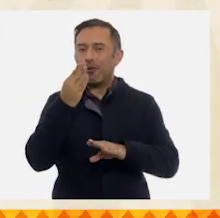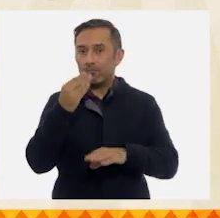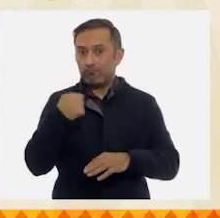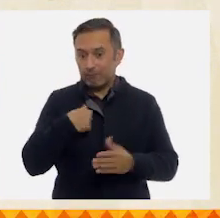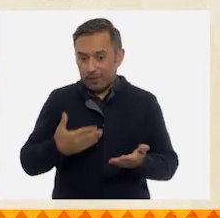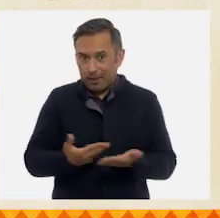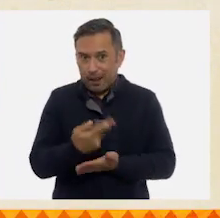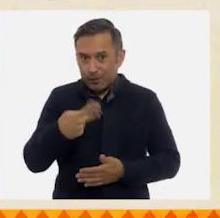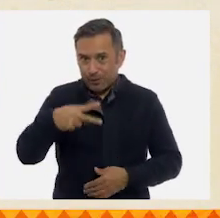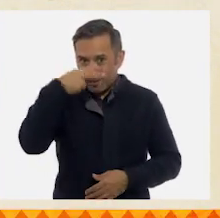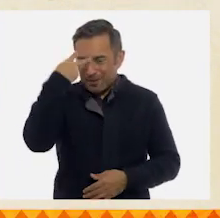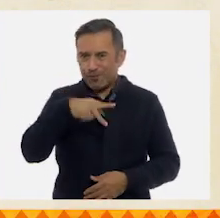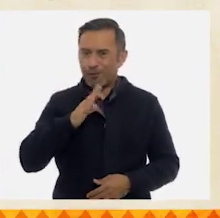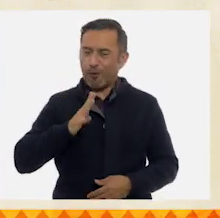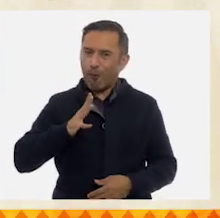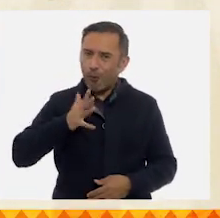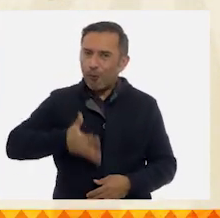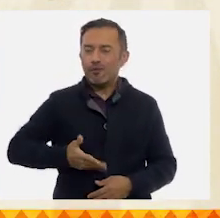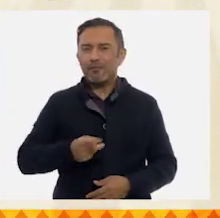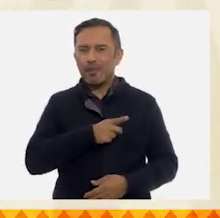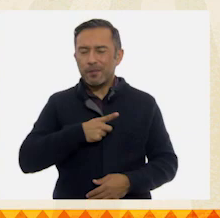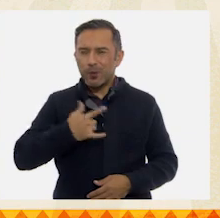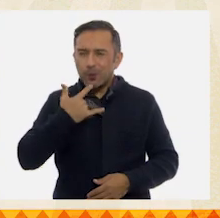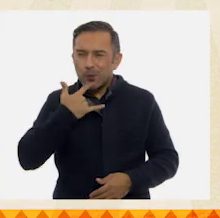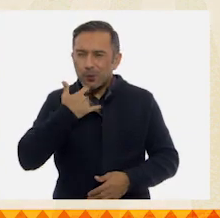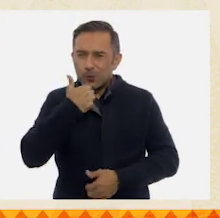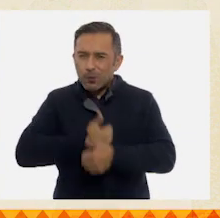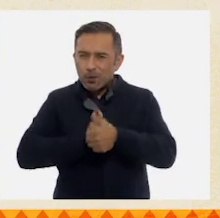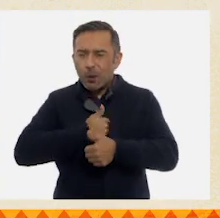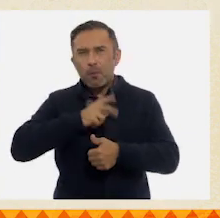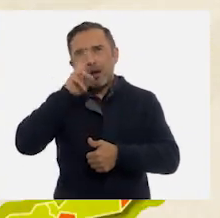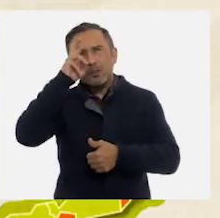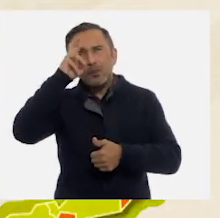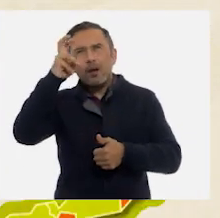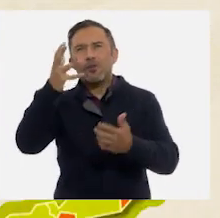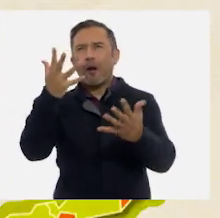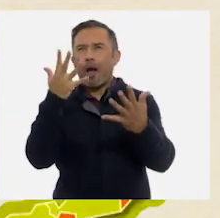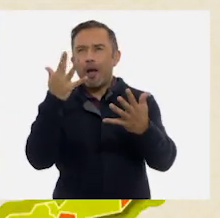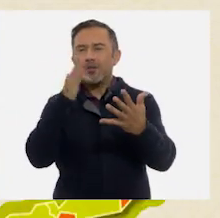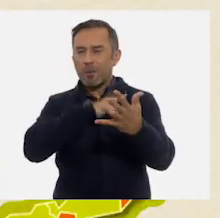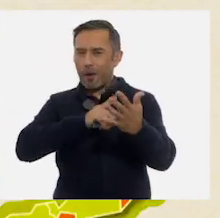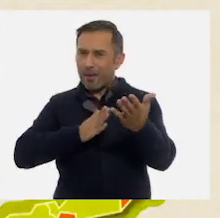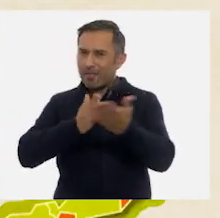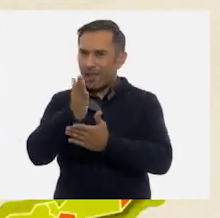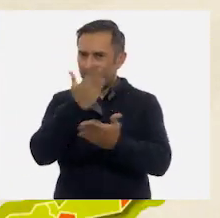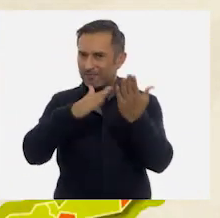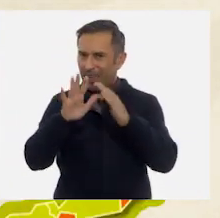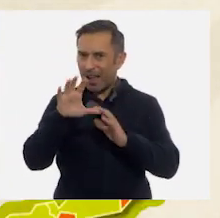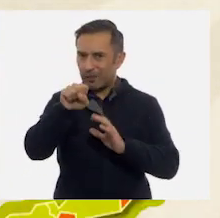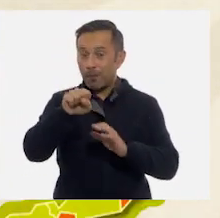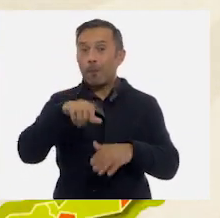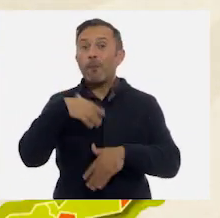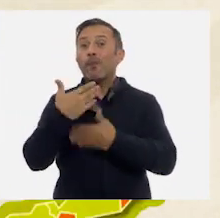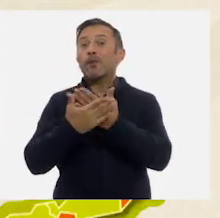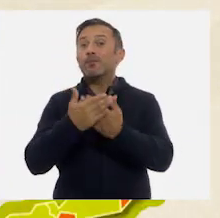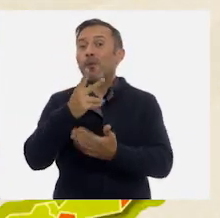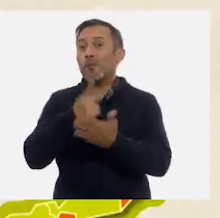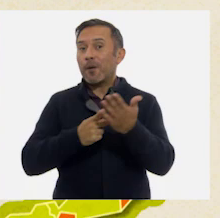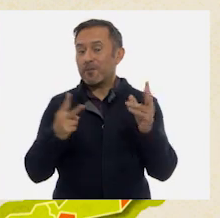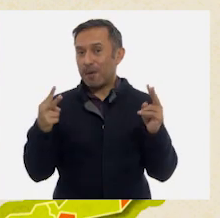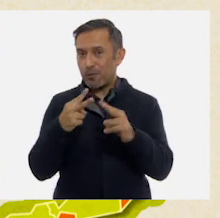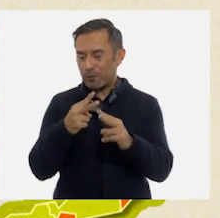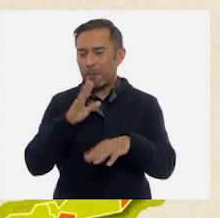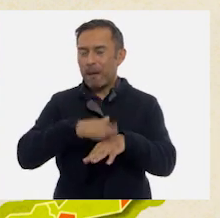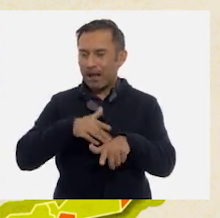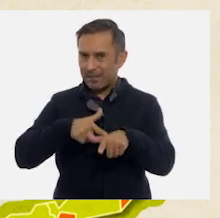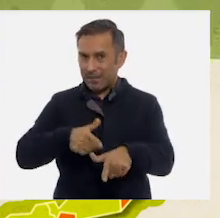hay que trabajar duro para que logremos todo lo que soñamos y nos proponemos. Nos vemos el siguiente programa para seguir aprendiendo a amar a